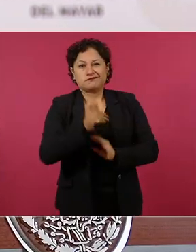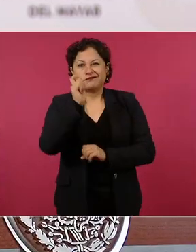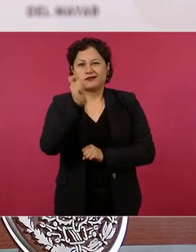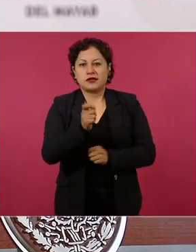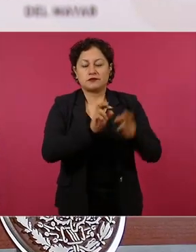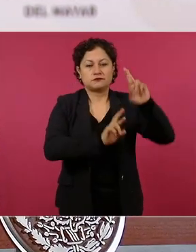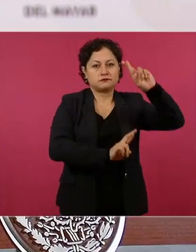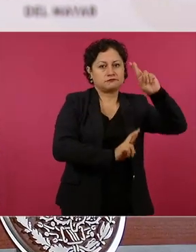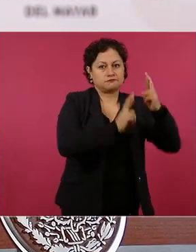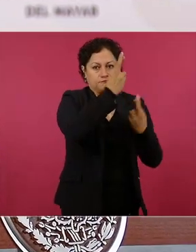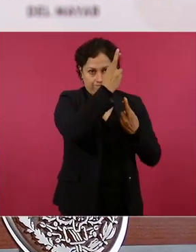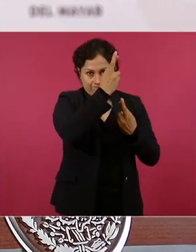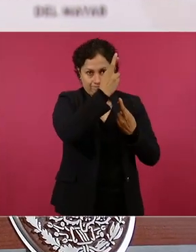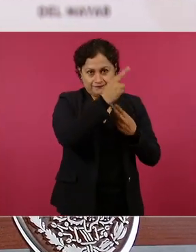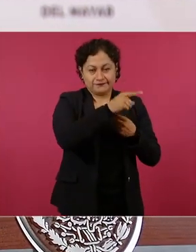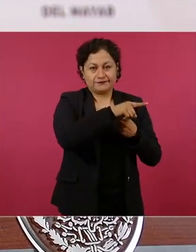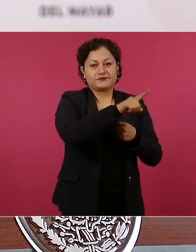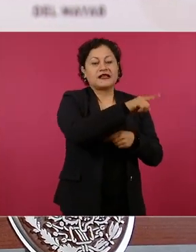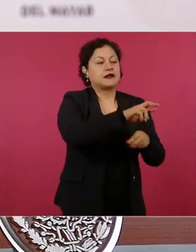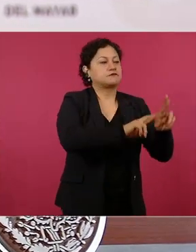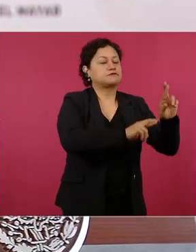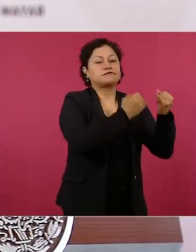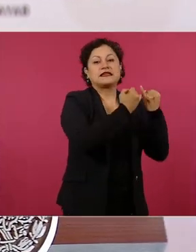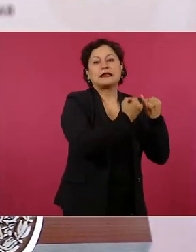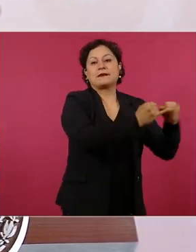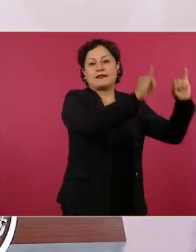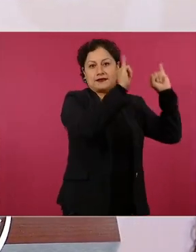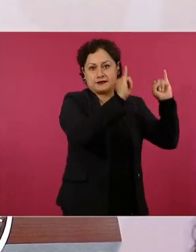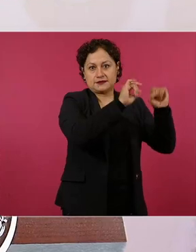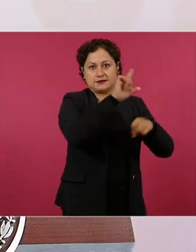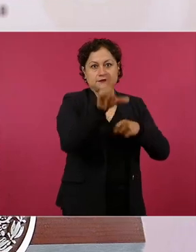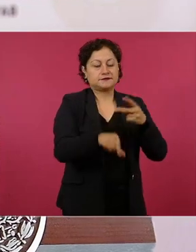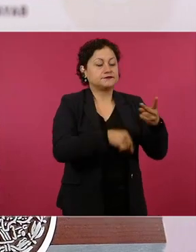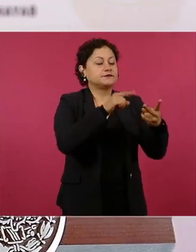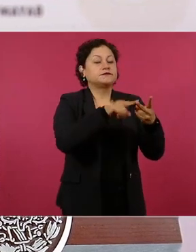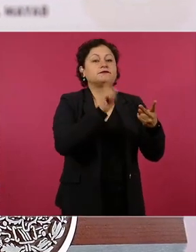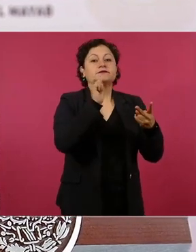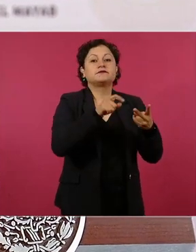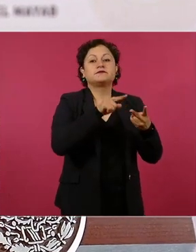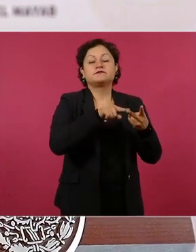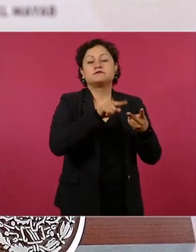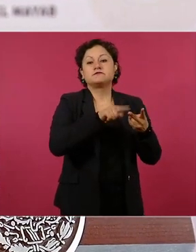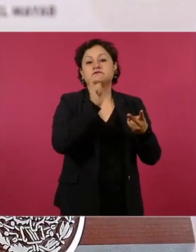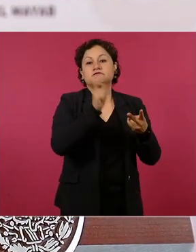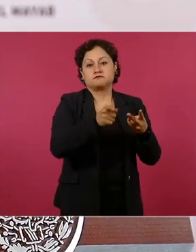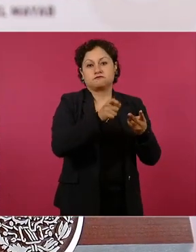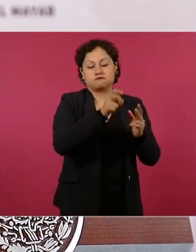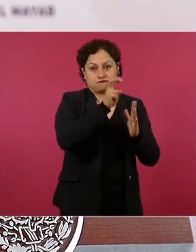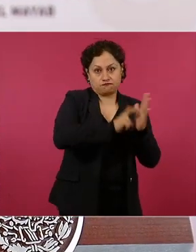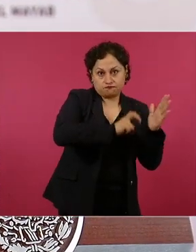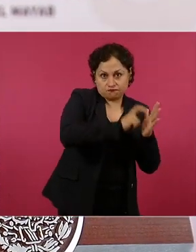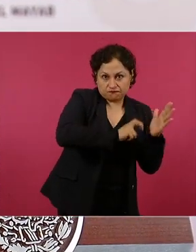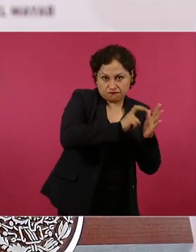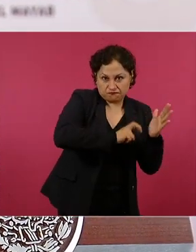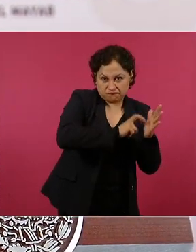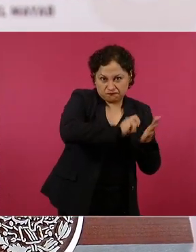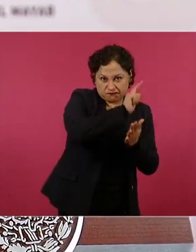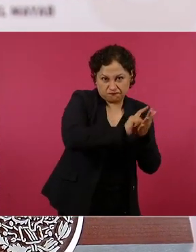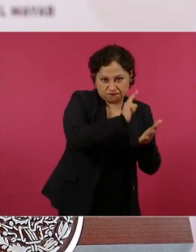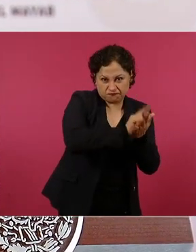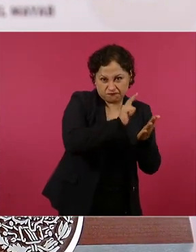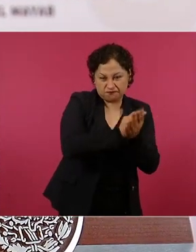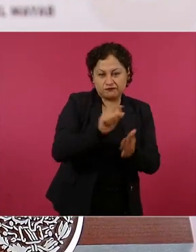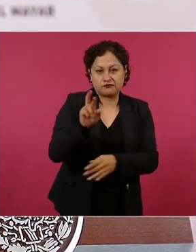la segunda transformación fue el movimiento de reforma, al mismo tiempo que se luchó